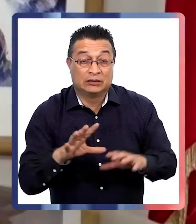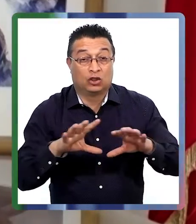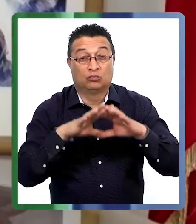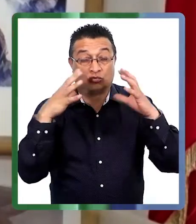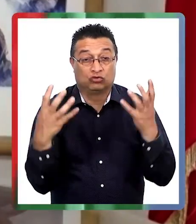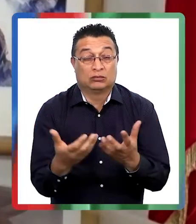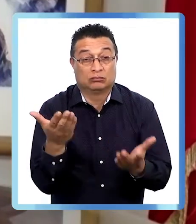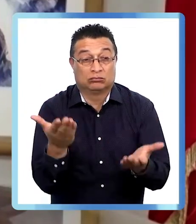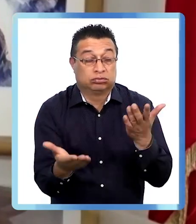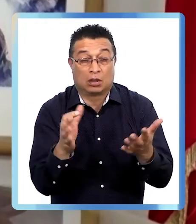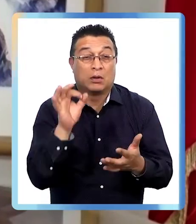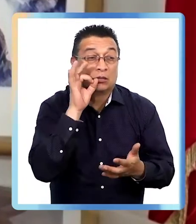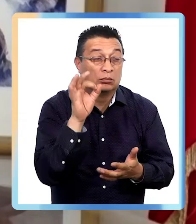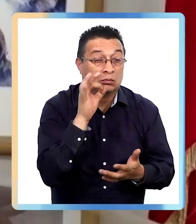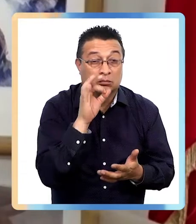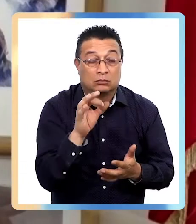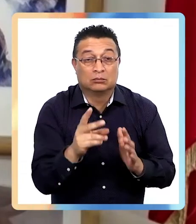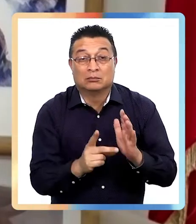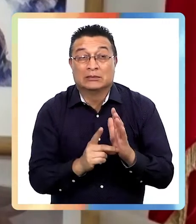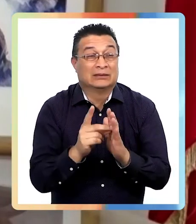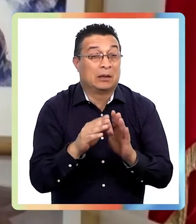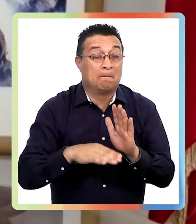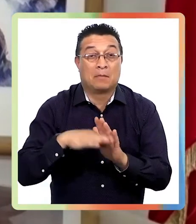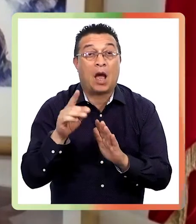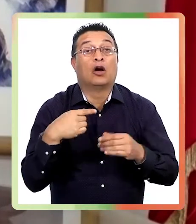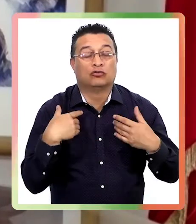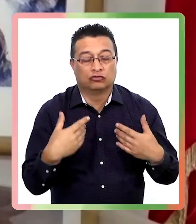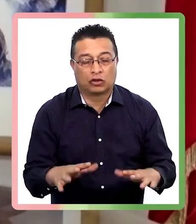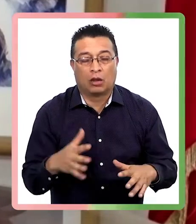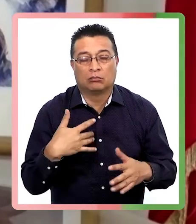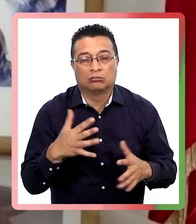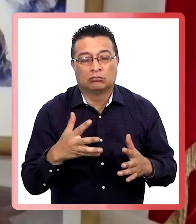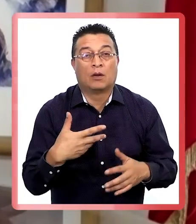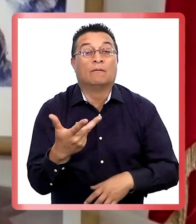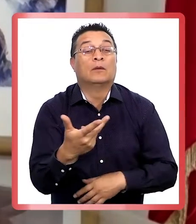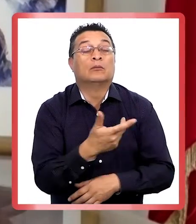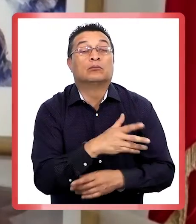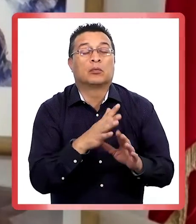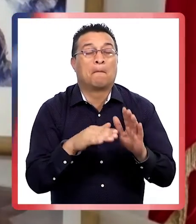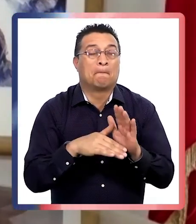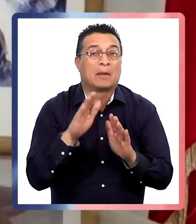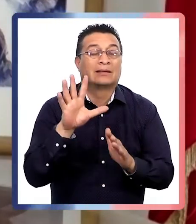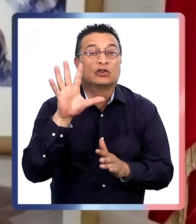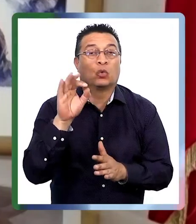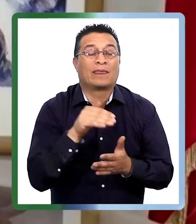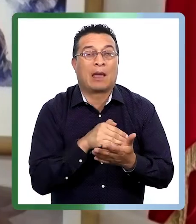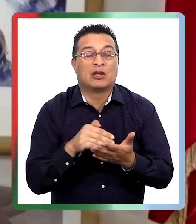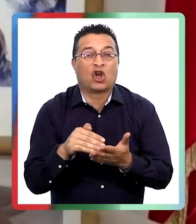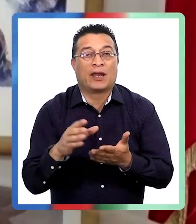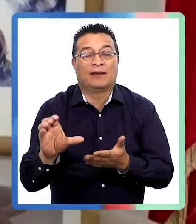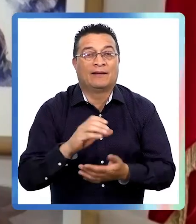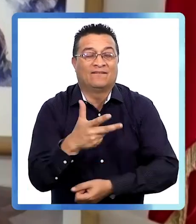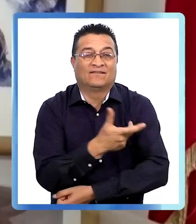contexto mundial y compara con naciones más ricas, más desarrolladas que con nosotros, hemos prodigado la cantidad de vacunas. Tenemos sobre 50 millones